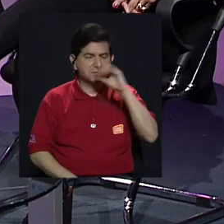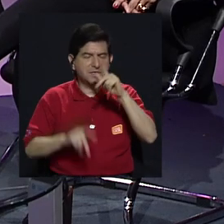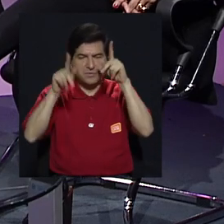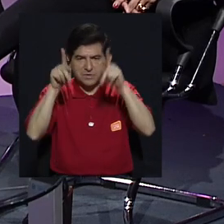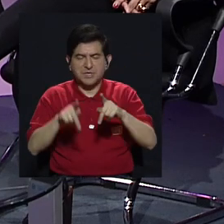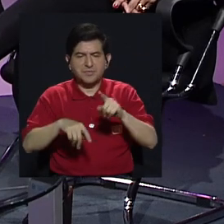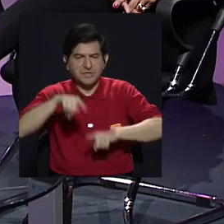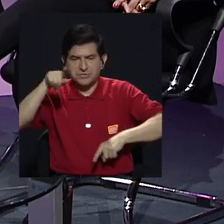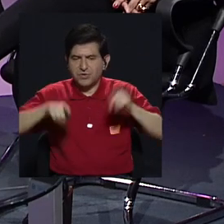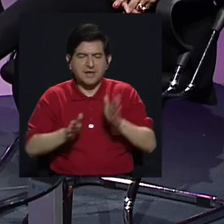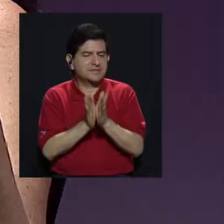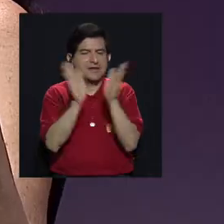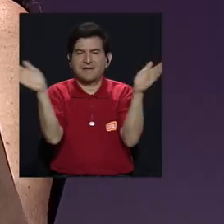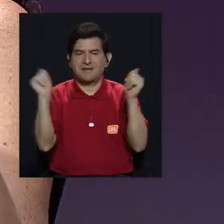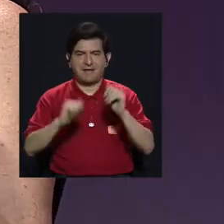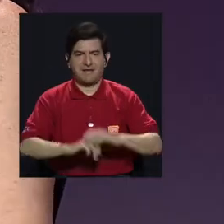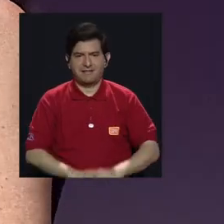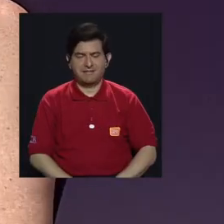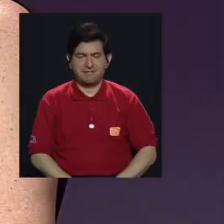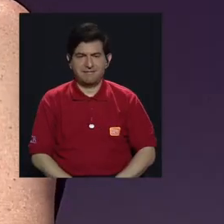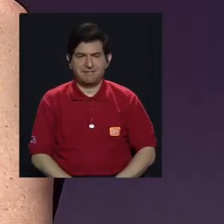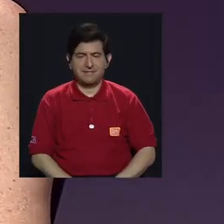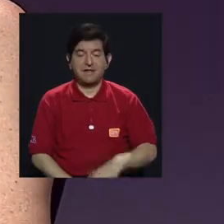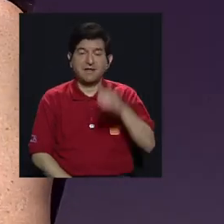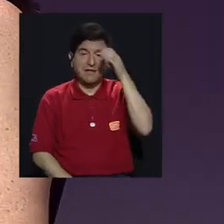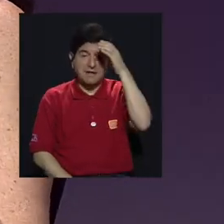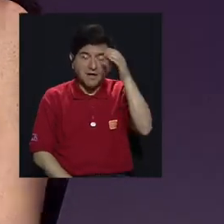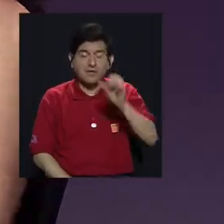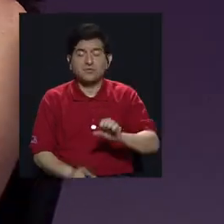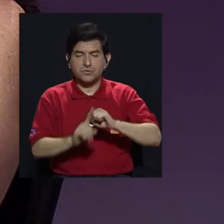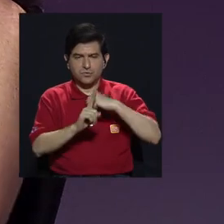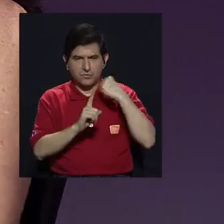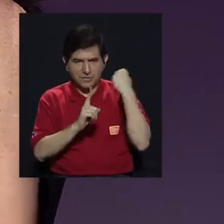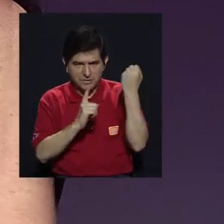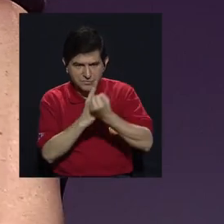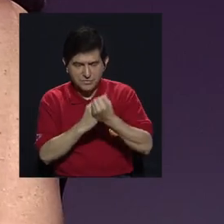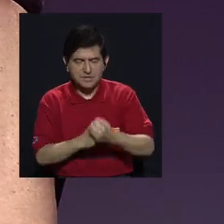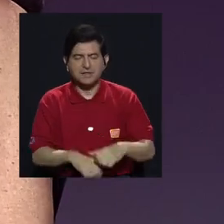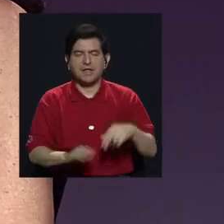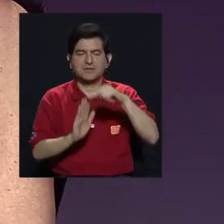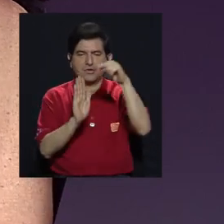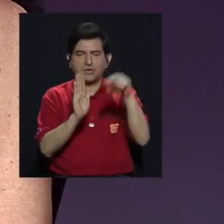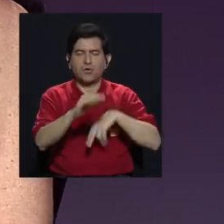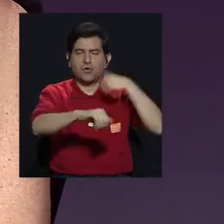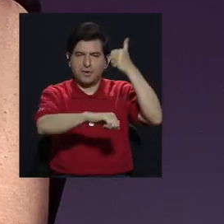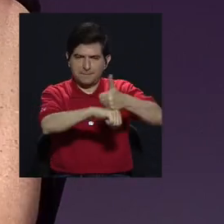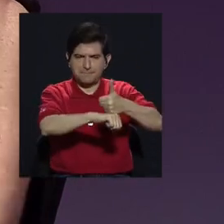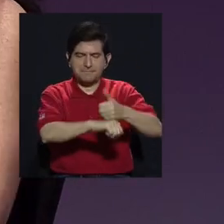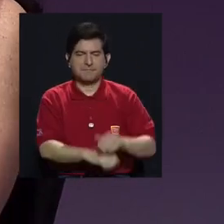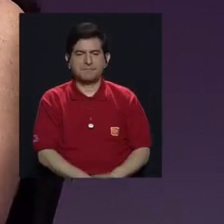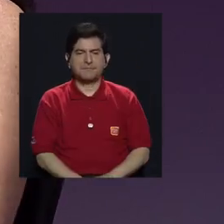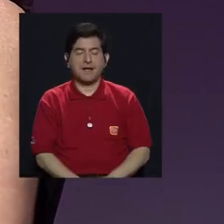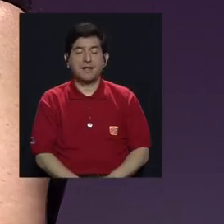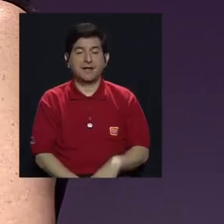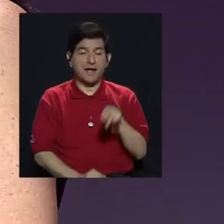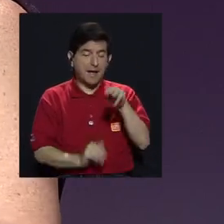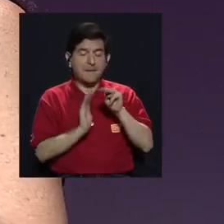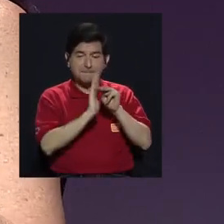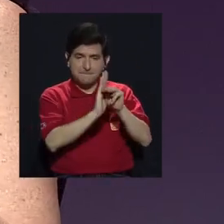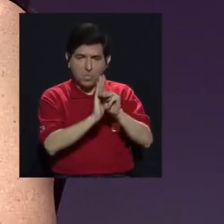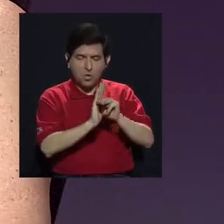las personas diversas en general. Porque la cultura, la sociedad te pone un parámetro, ¿verdad? Te establece patrones.